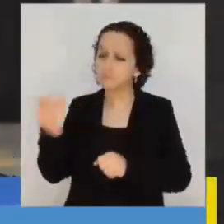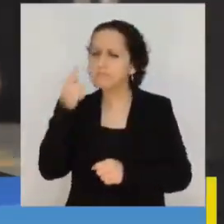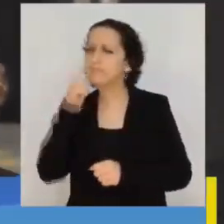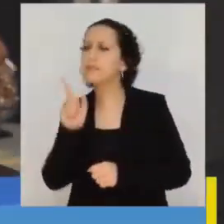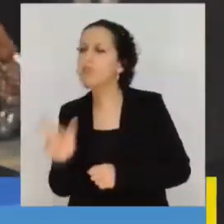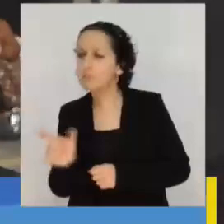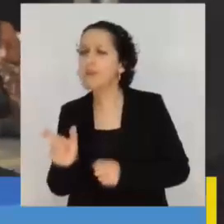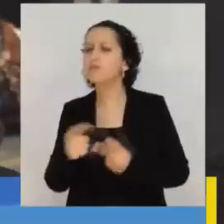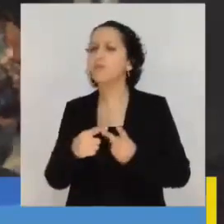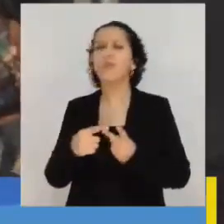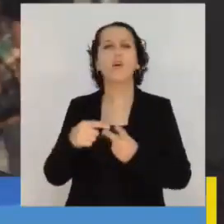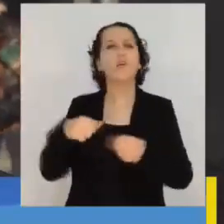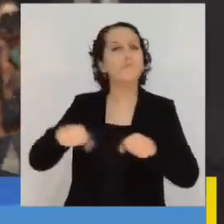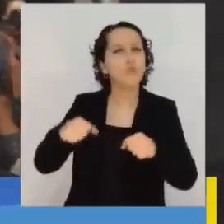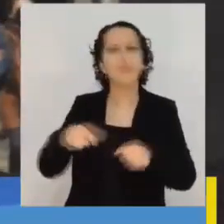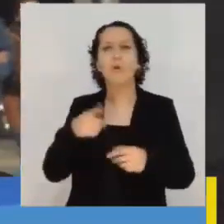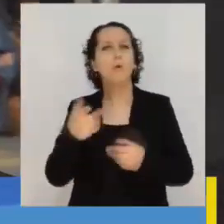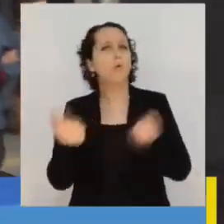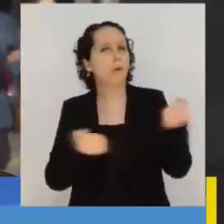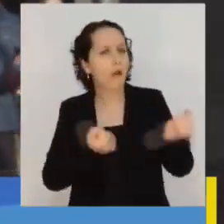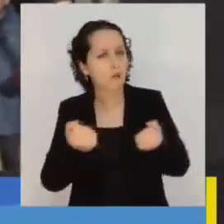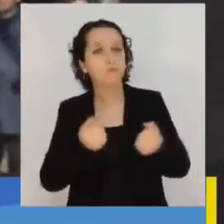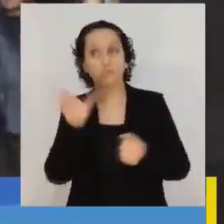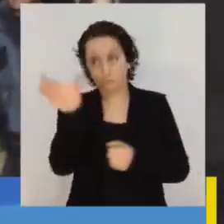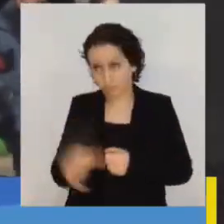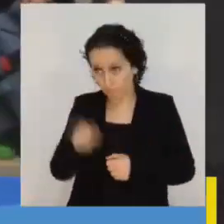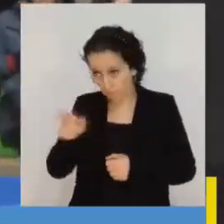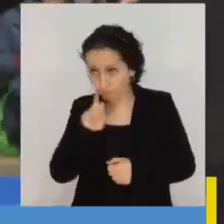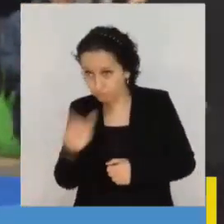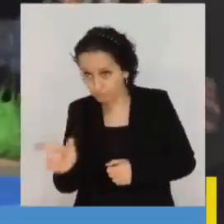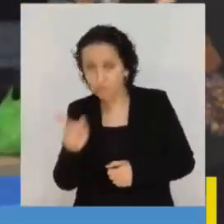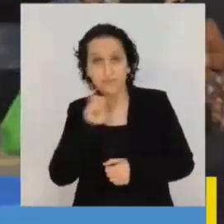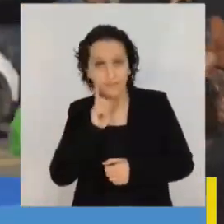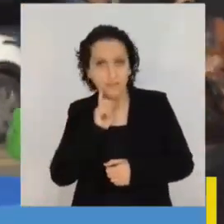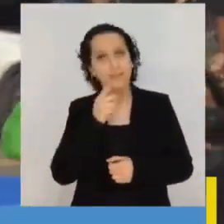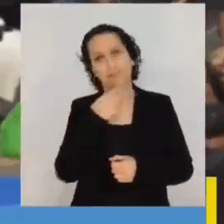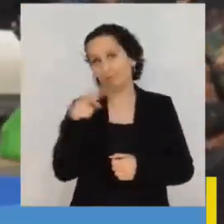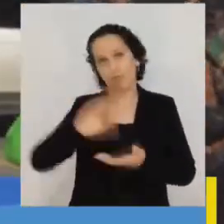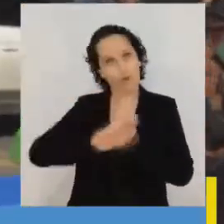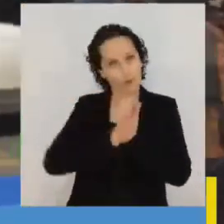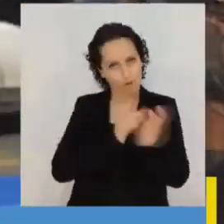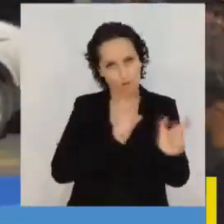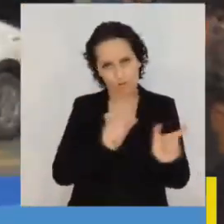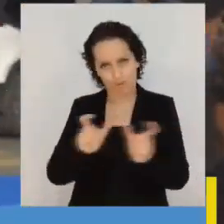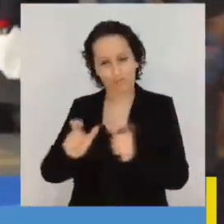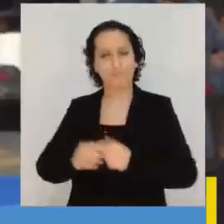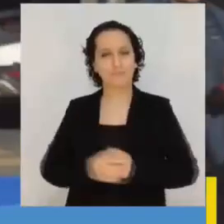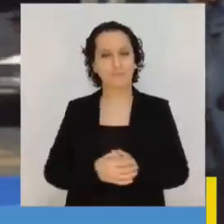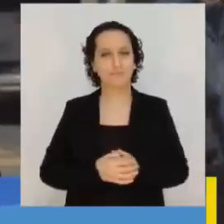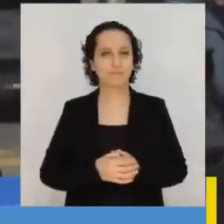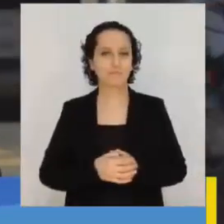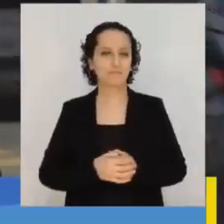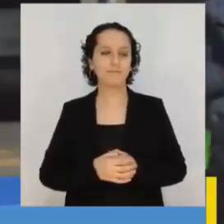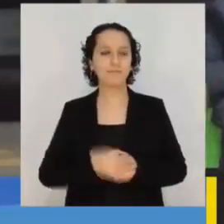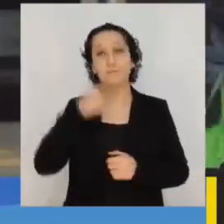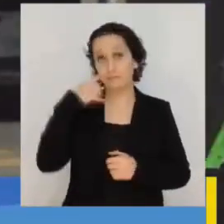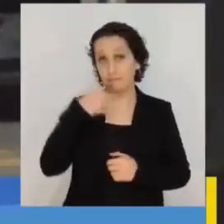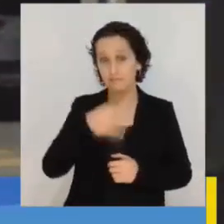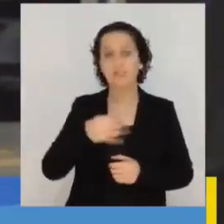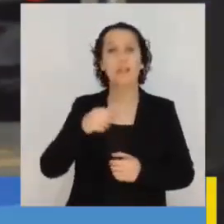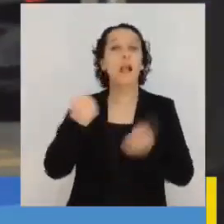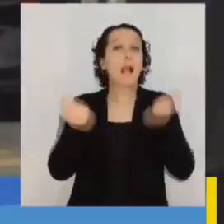y no solamente de las motocicletas, sino que también de los conductores, de quienes transitan por estas vías. Es importante señalar que los